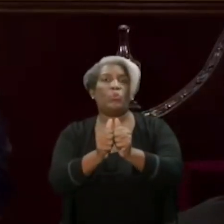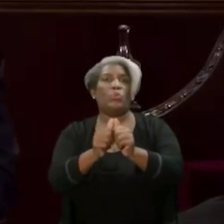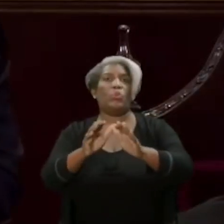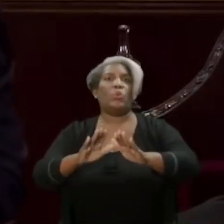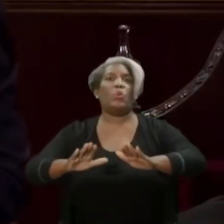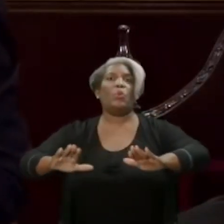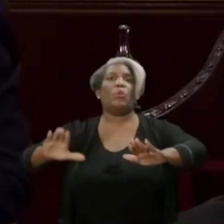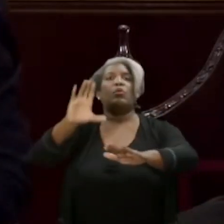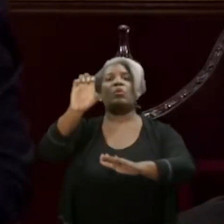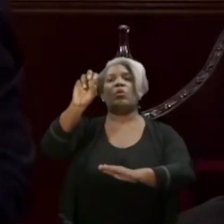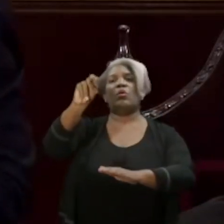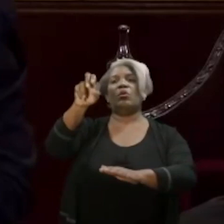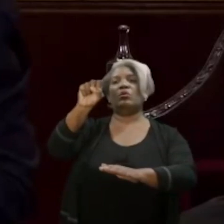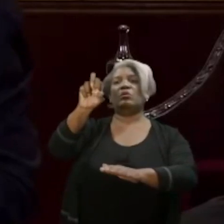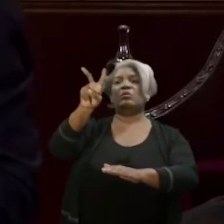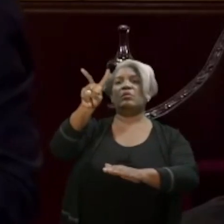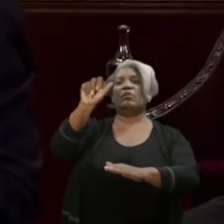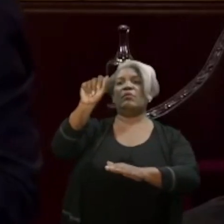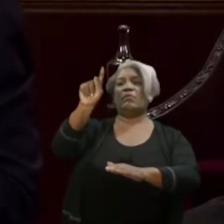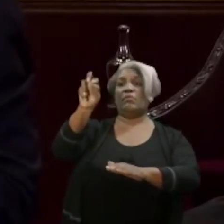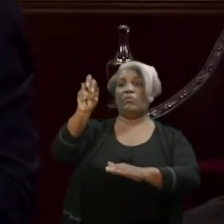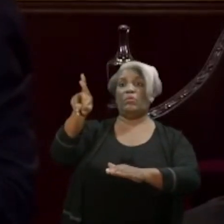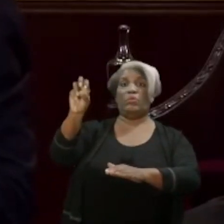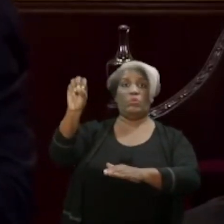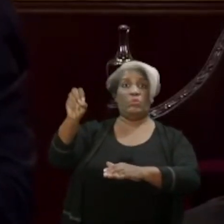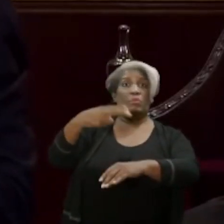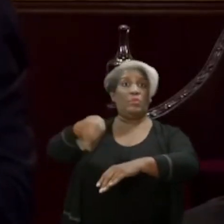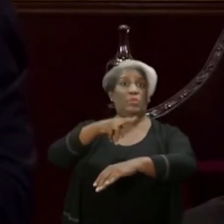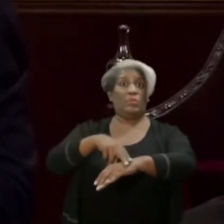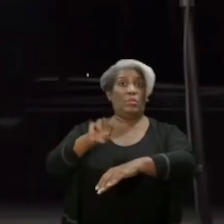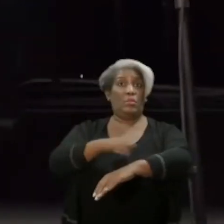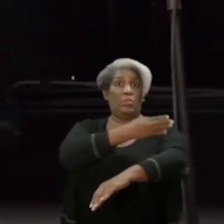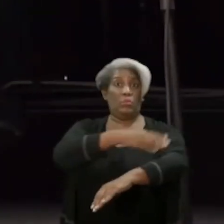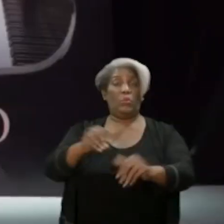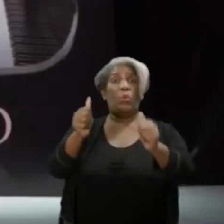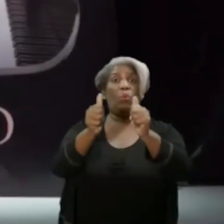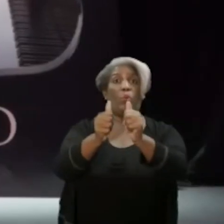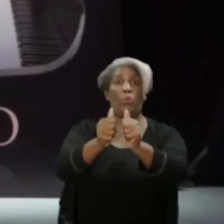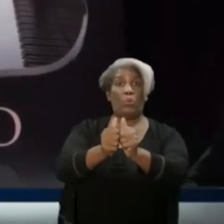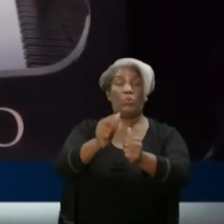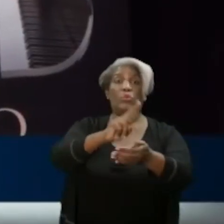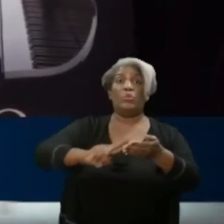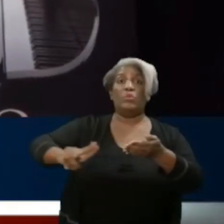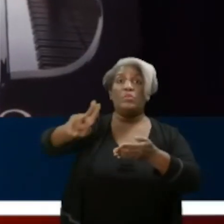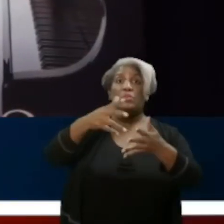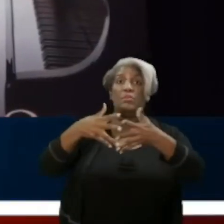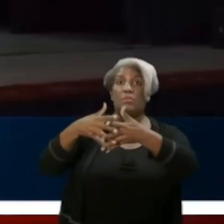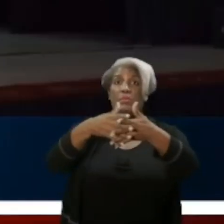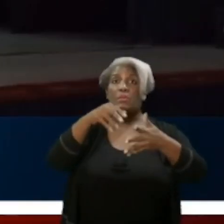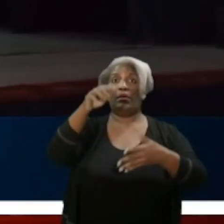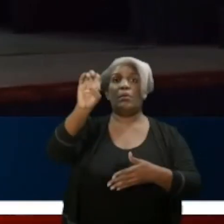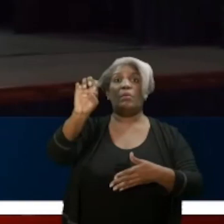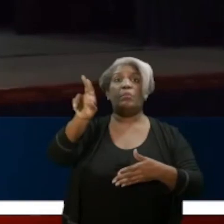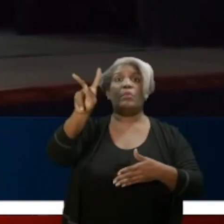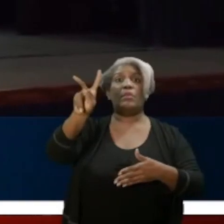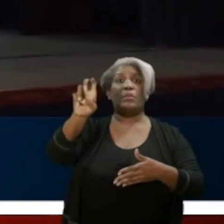programa Berklee en Santo Domingo, con la participación durante toda una semana de 199 estudiantes en distintos programas, resultando